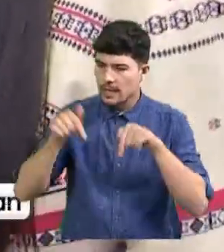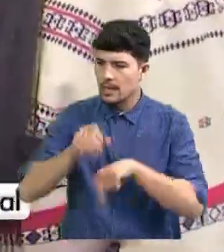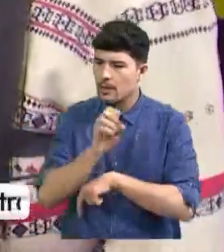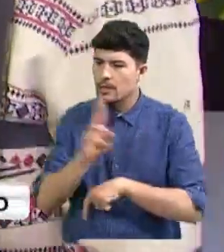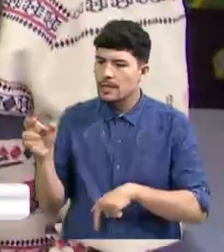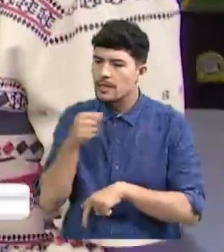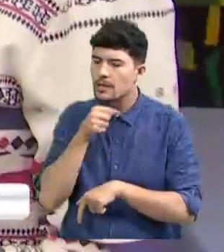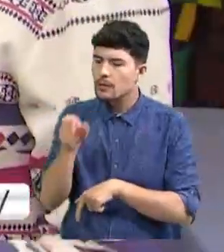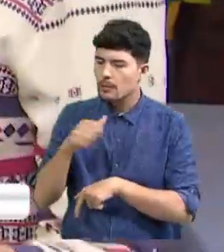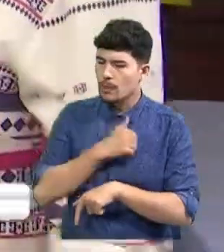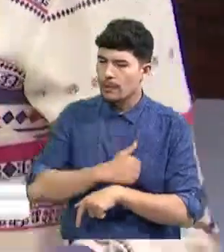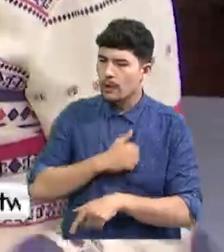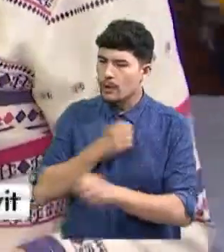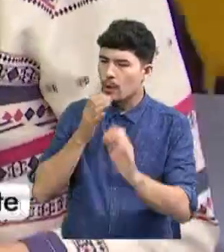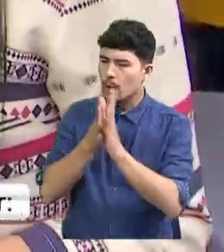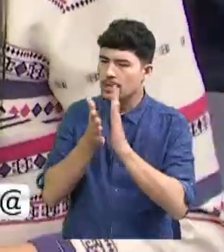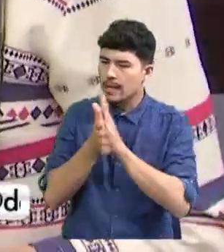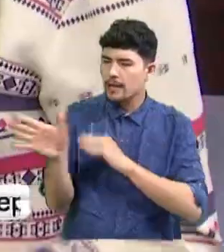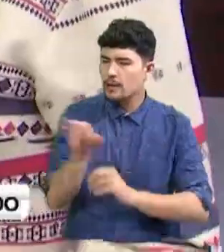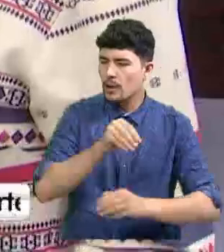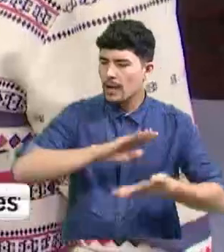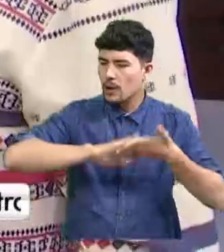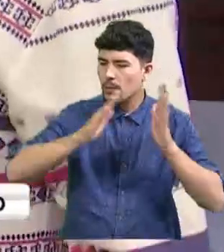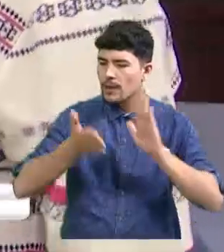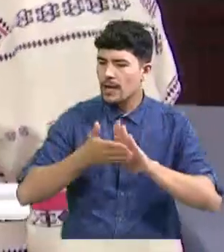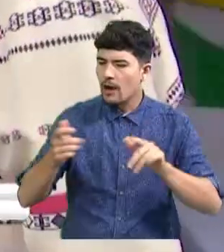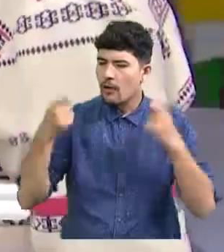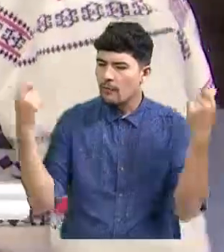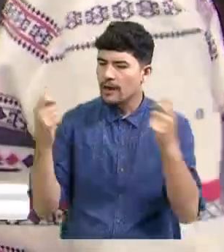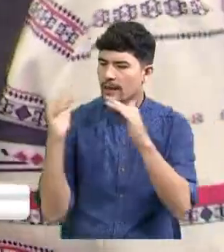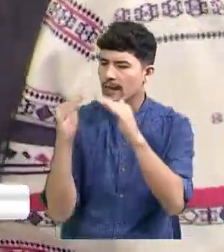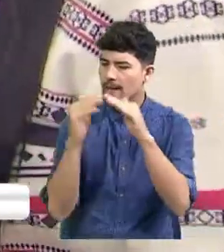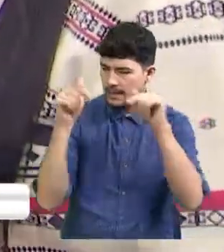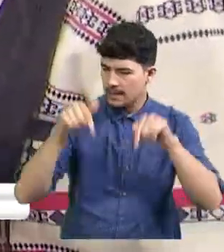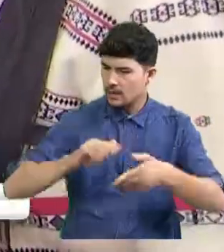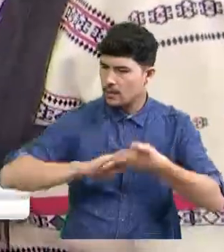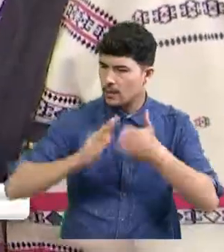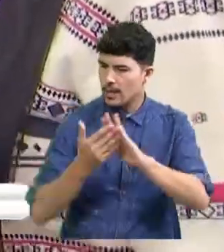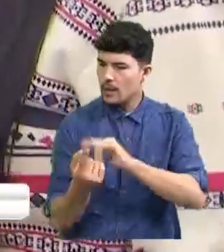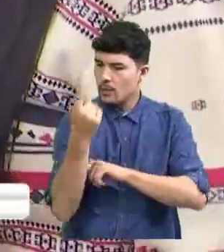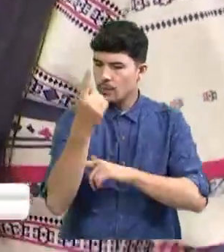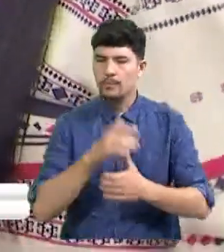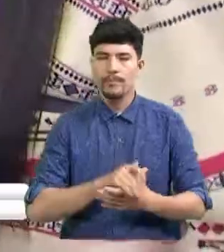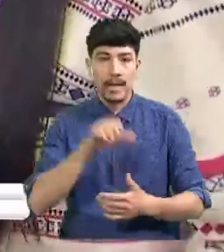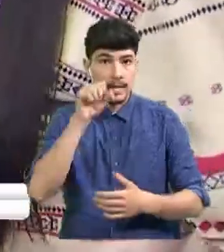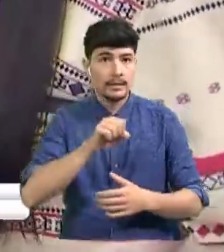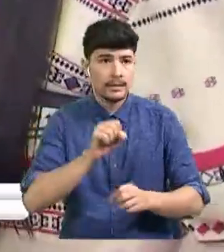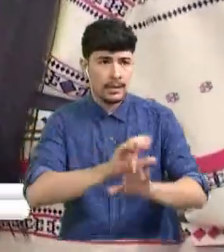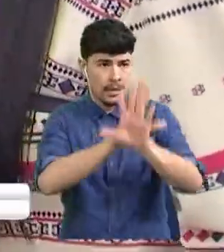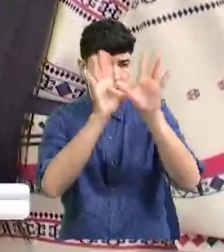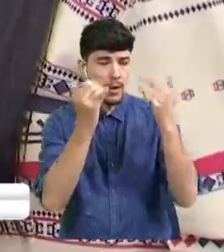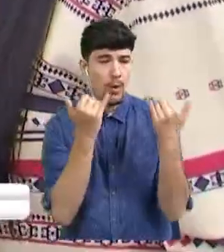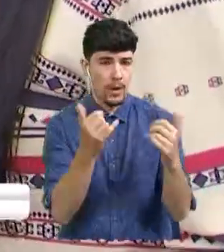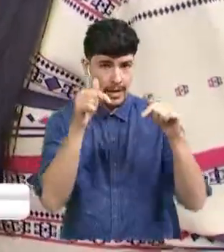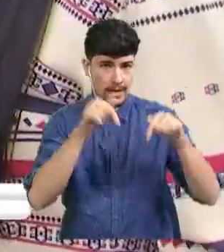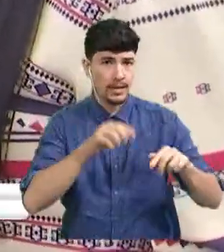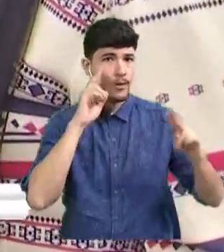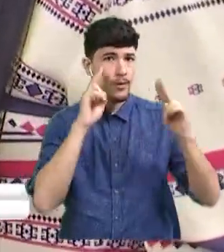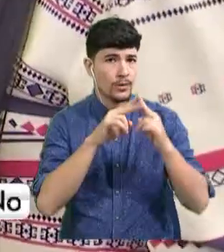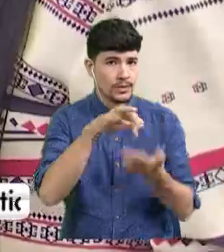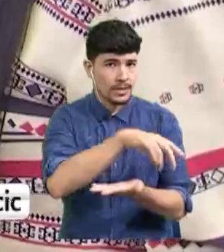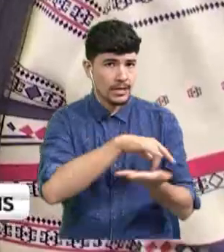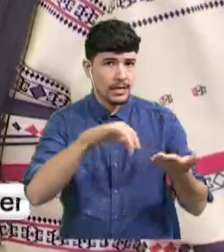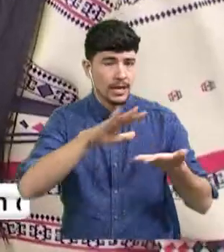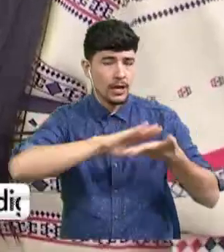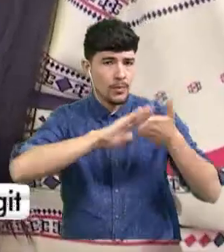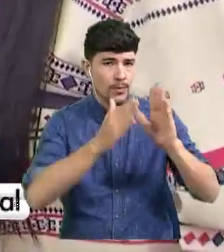televidentes sobre la oferta institucional que tienen para todos los habitantes de la comuna número 1. Claro que sí, hoy nos encontramos en Expedición Santander en la